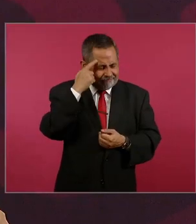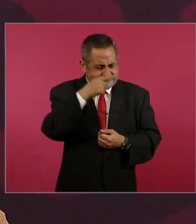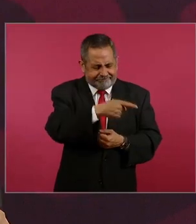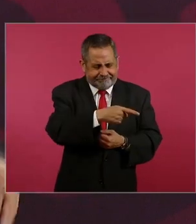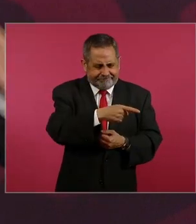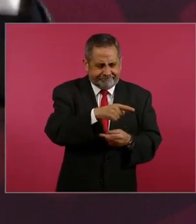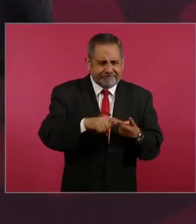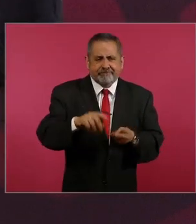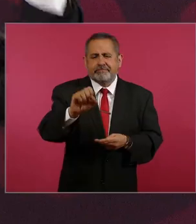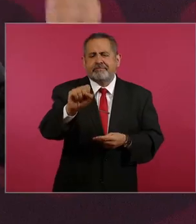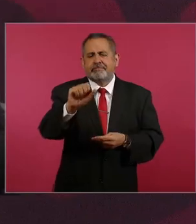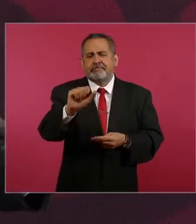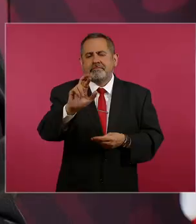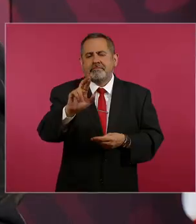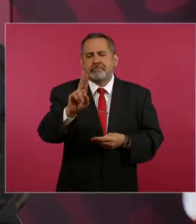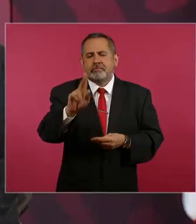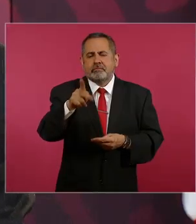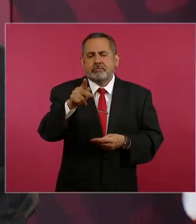Sarucán,